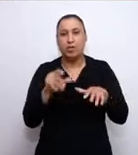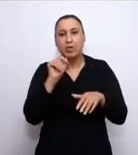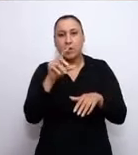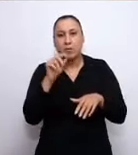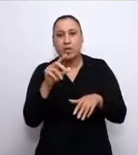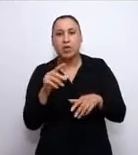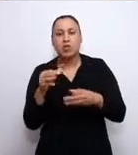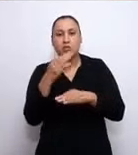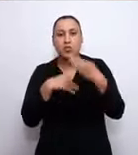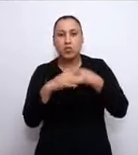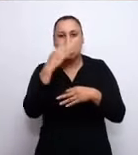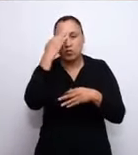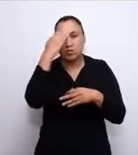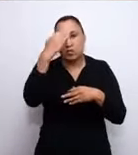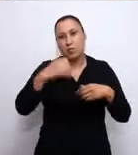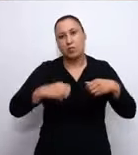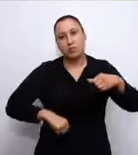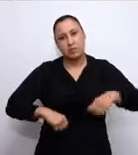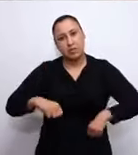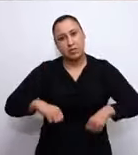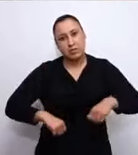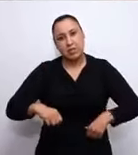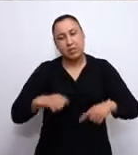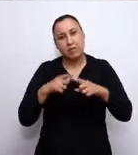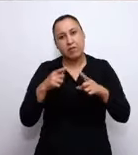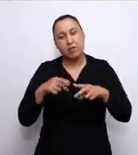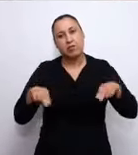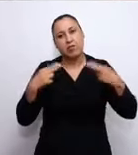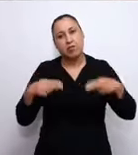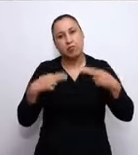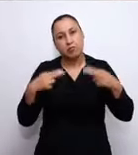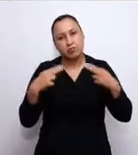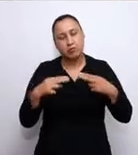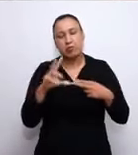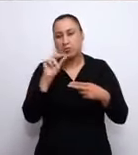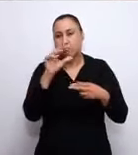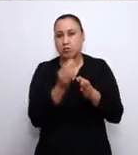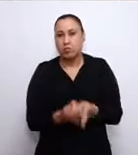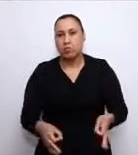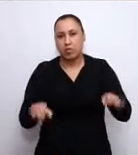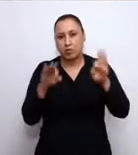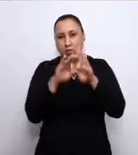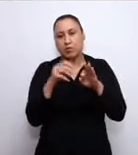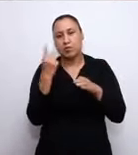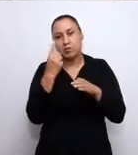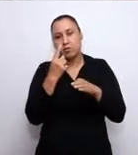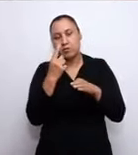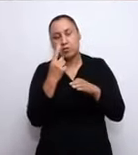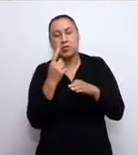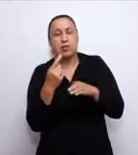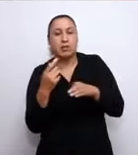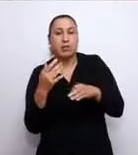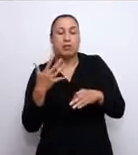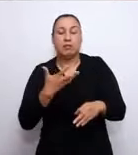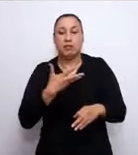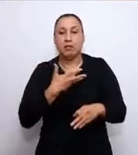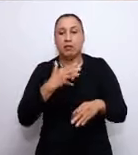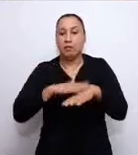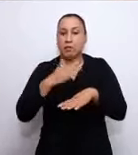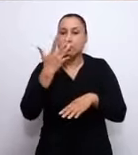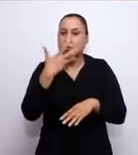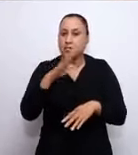recomendación de suspensión temporal de actividades de negocios que no sean esenciales y congreguen a más de